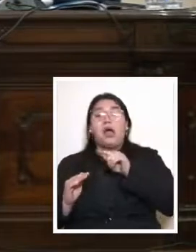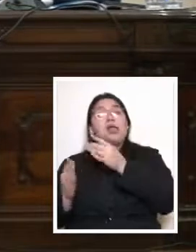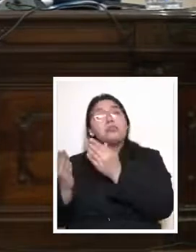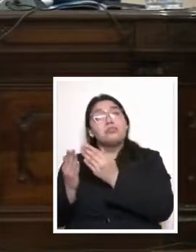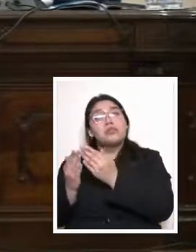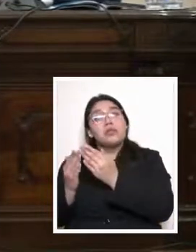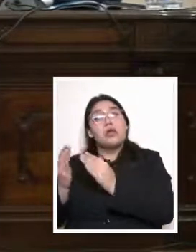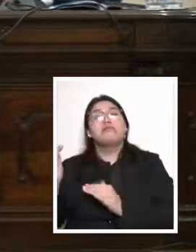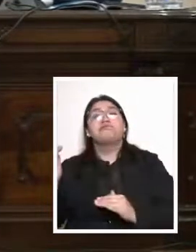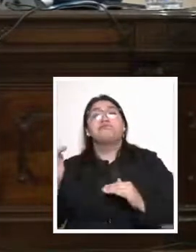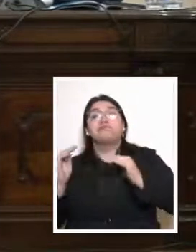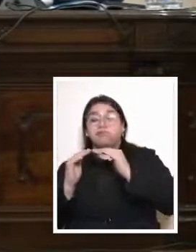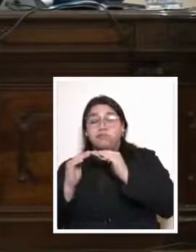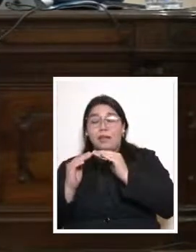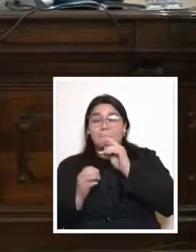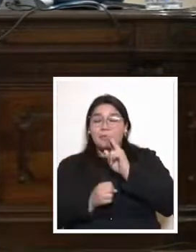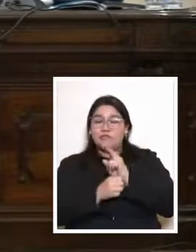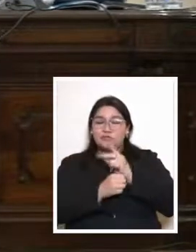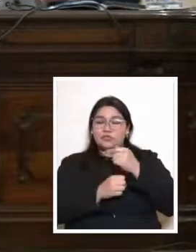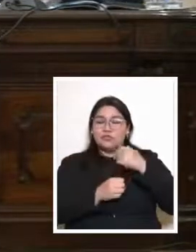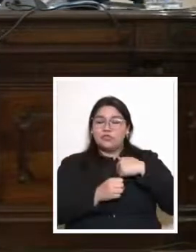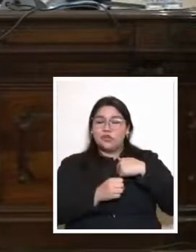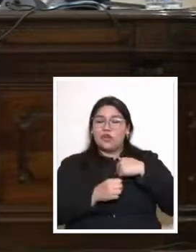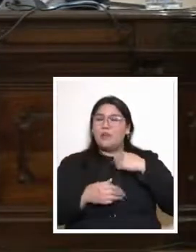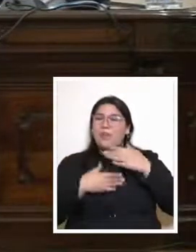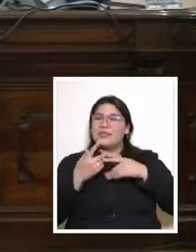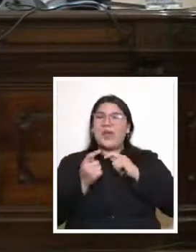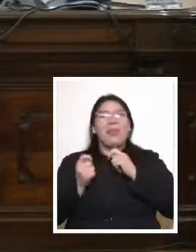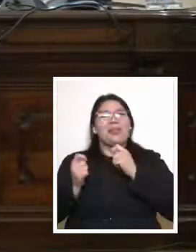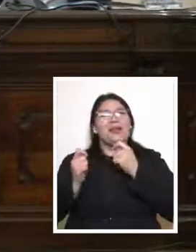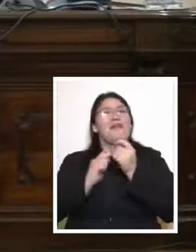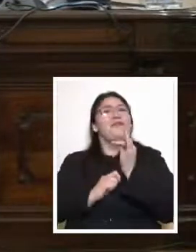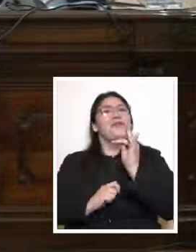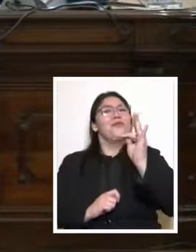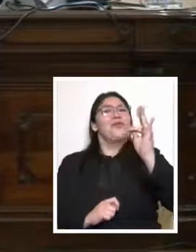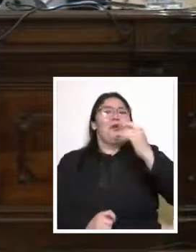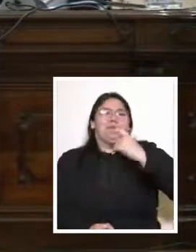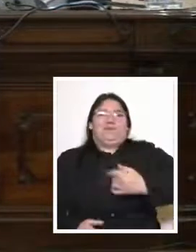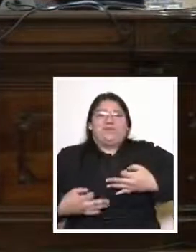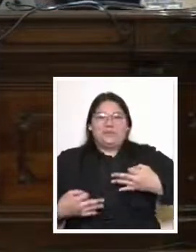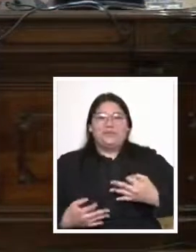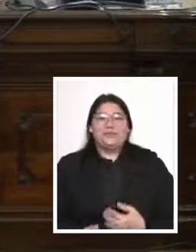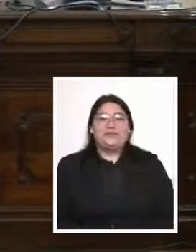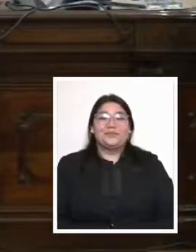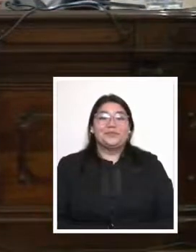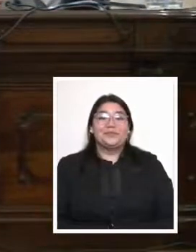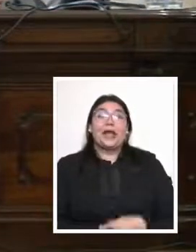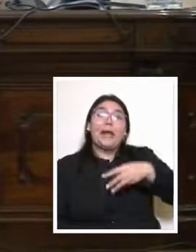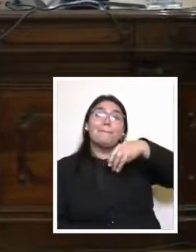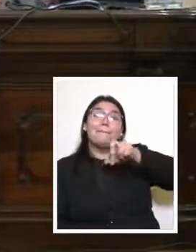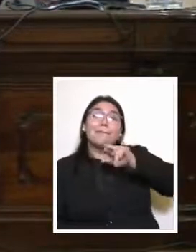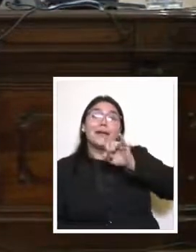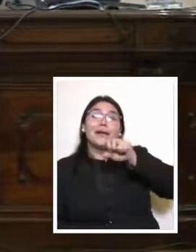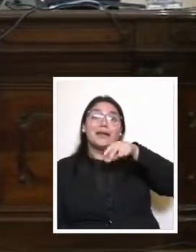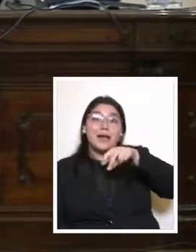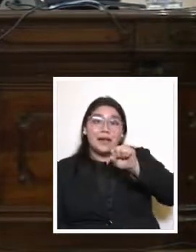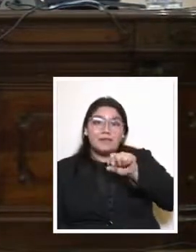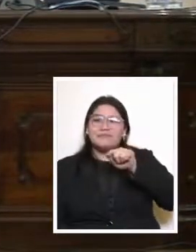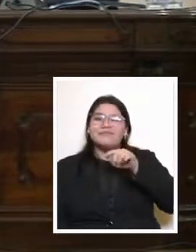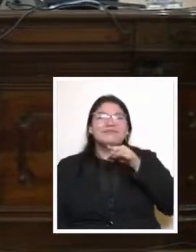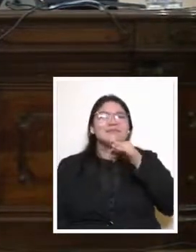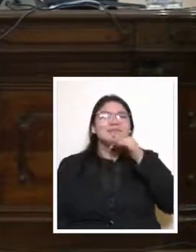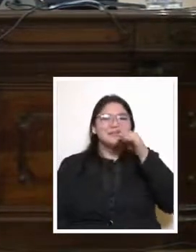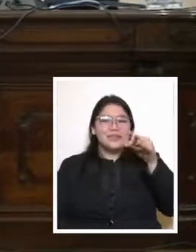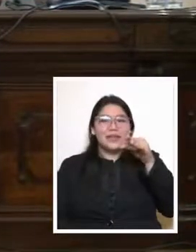está en proceso de convertirse en lo que debiera ser. Mariana, te quiero preguntar a propósito de los cambios que se proponen en